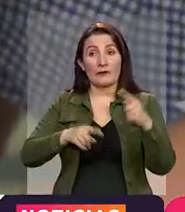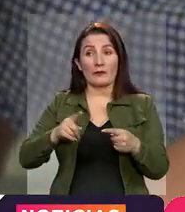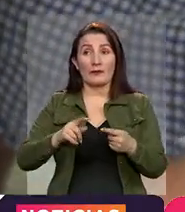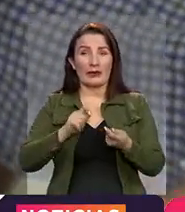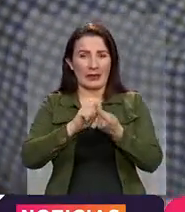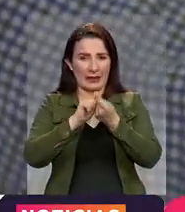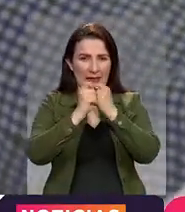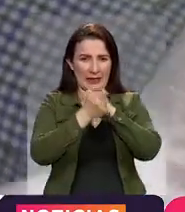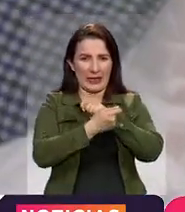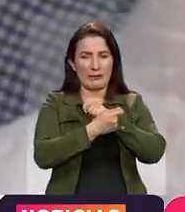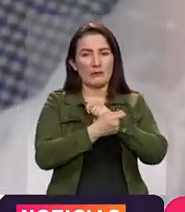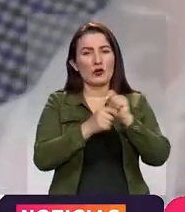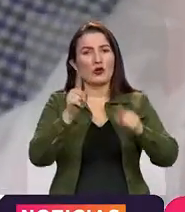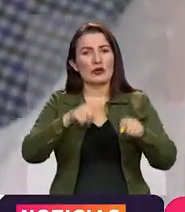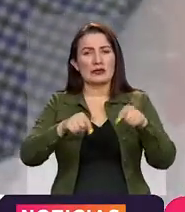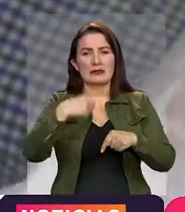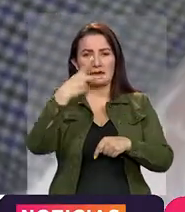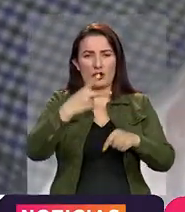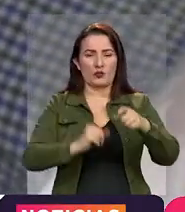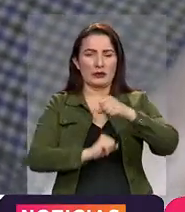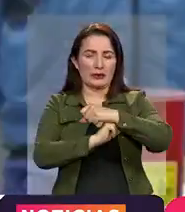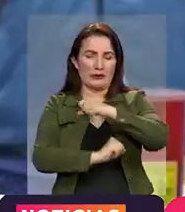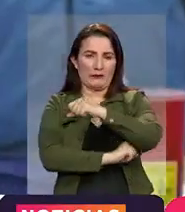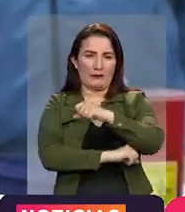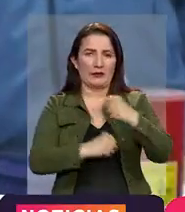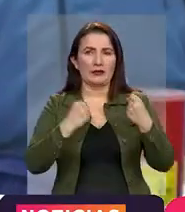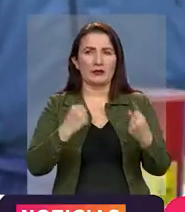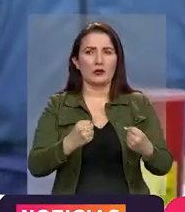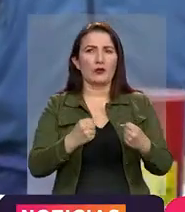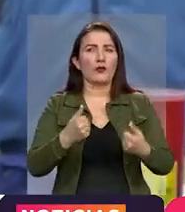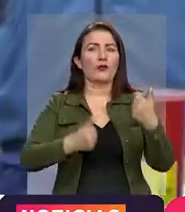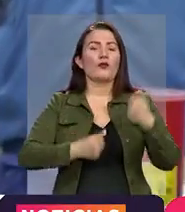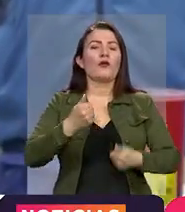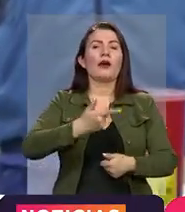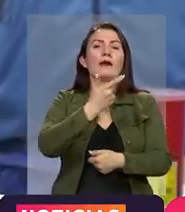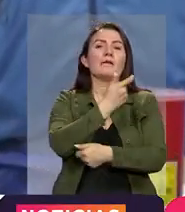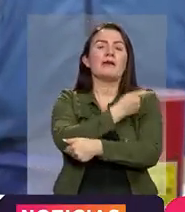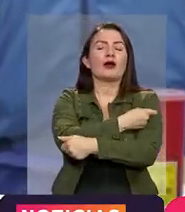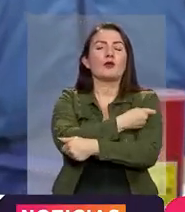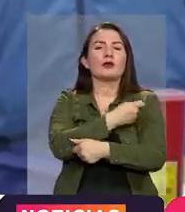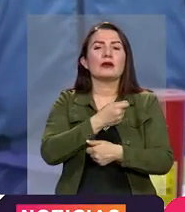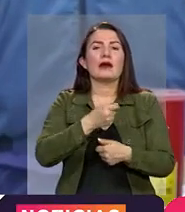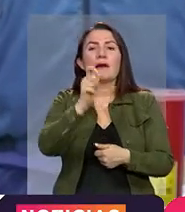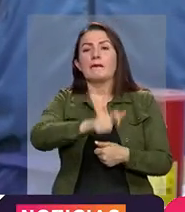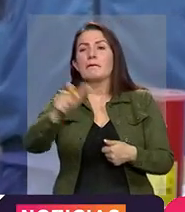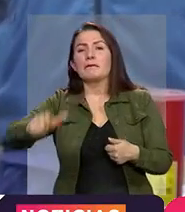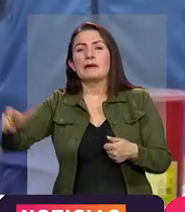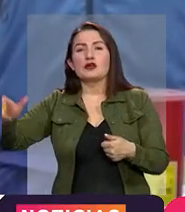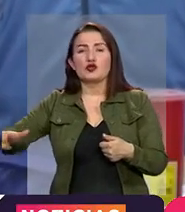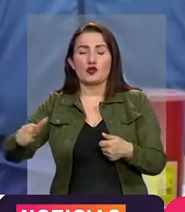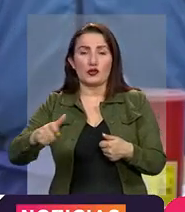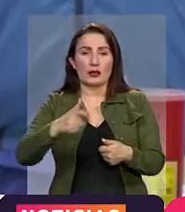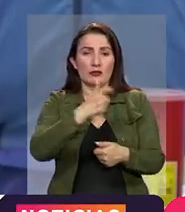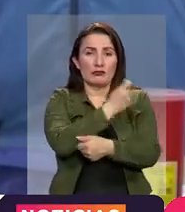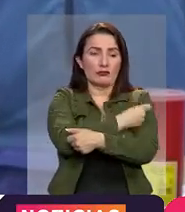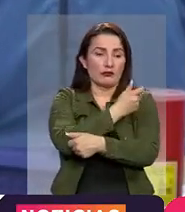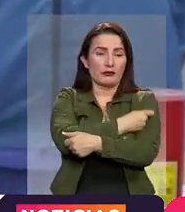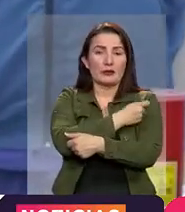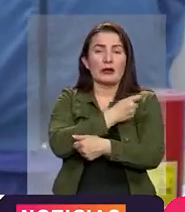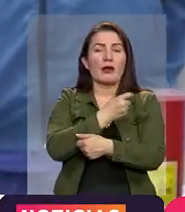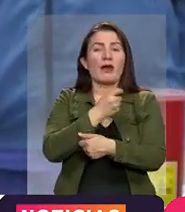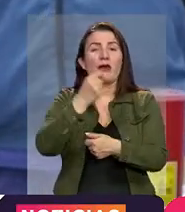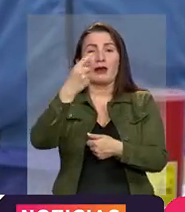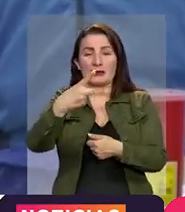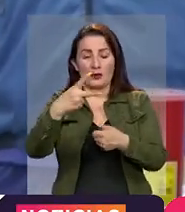de biológicos en medio de las segundas dosis de refuerzo. ¿Qué tipo de vacuna se le pone a las personas inmunosuprimidas en